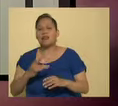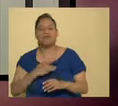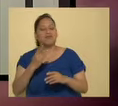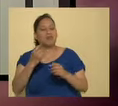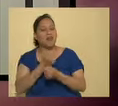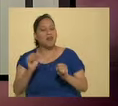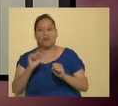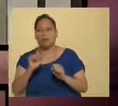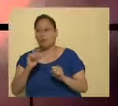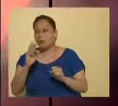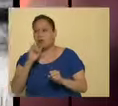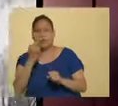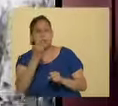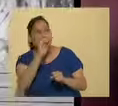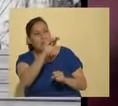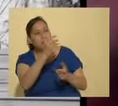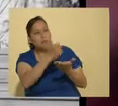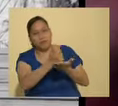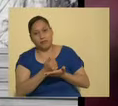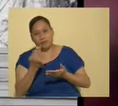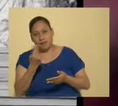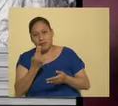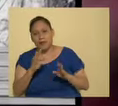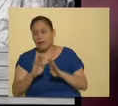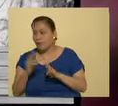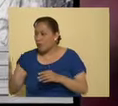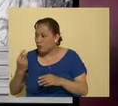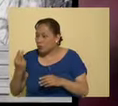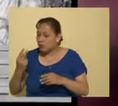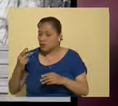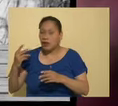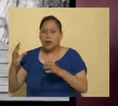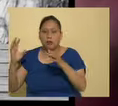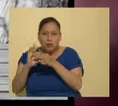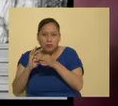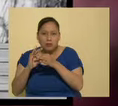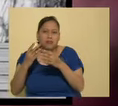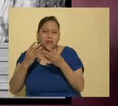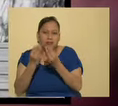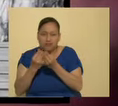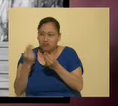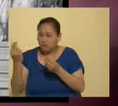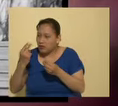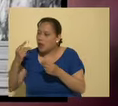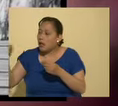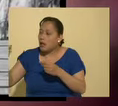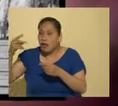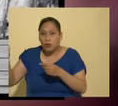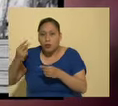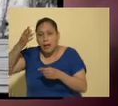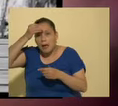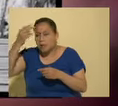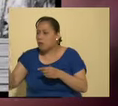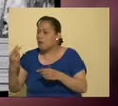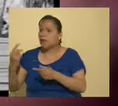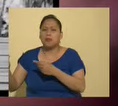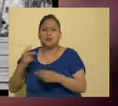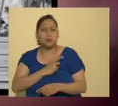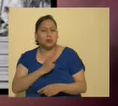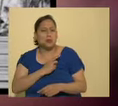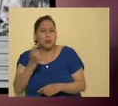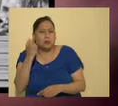no pedimos ayuda, si no pedimos y no compartimos un espacio donde la pareja aprenda a vivirse de una